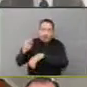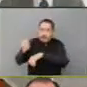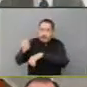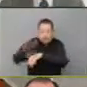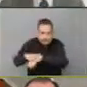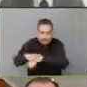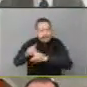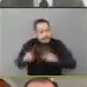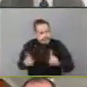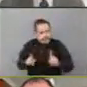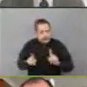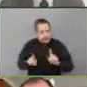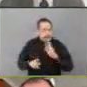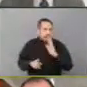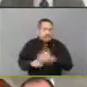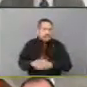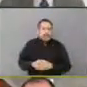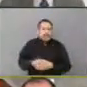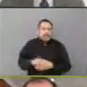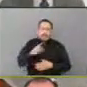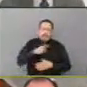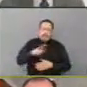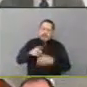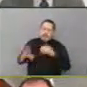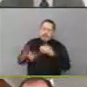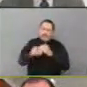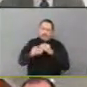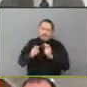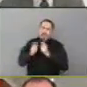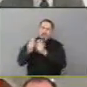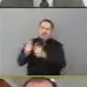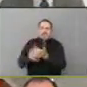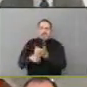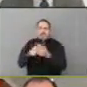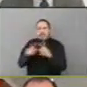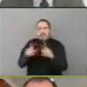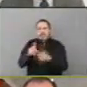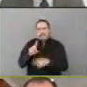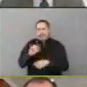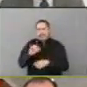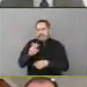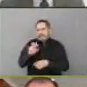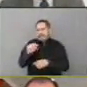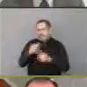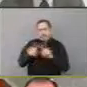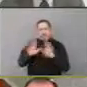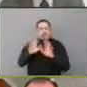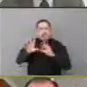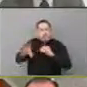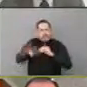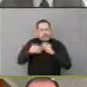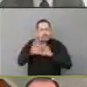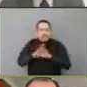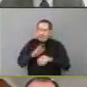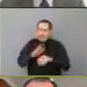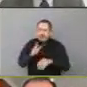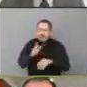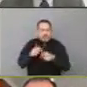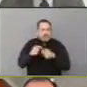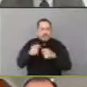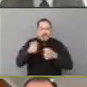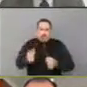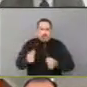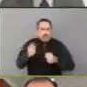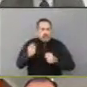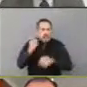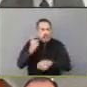distinto. Entonces, no debe sustanciar desde mi punto de vista un procedimiento diverso. Ya el procedimiento se sustanció, se dio la garantía de audiencia, se cumplió con el